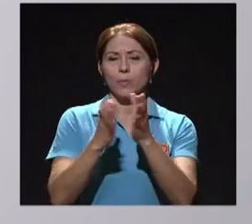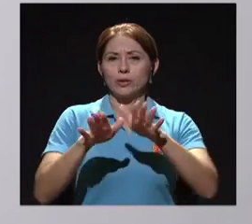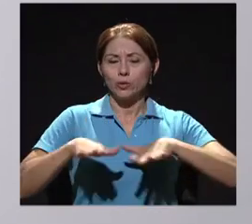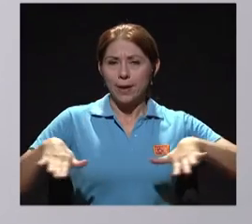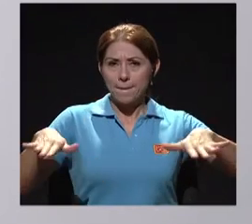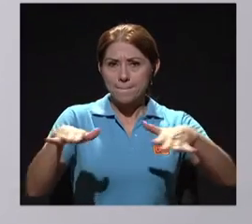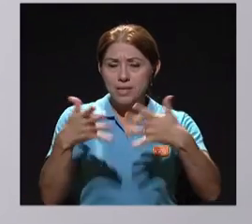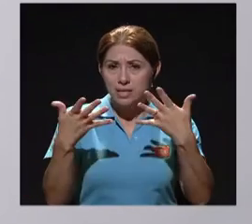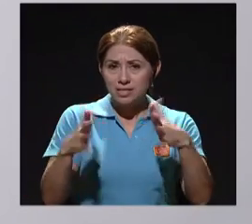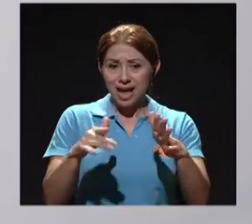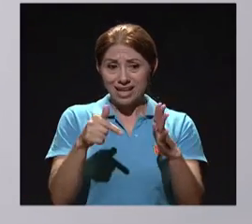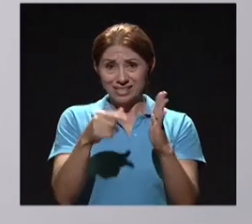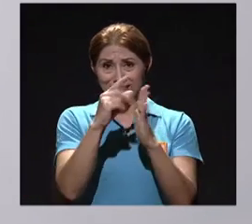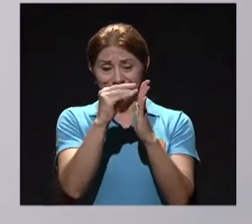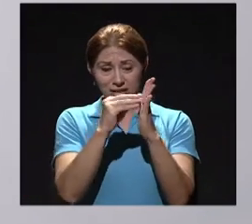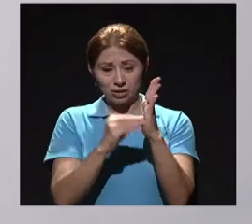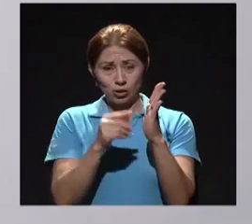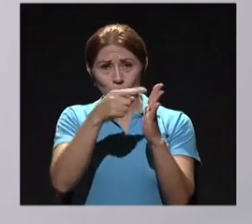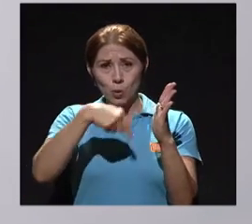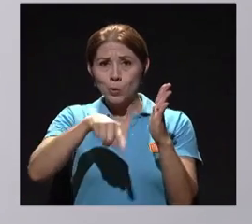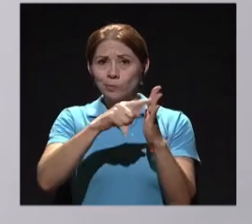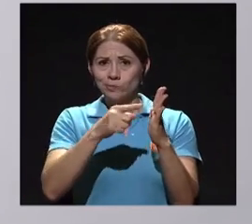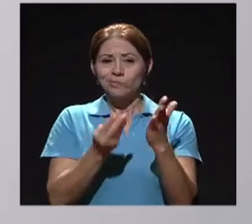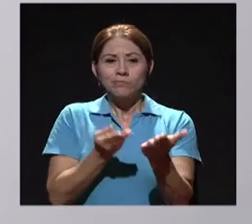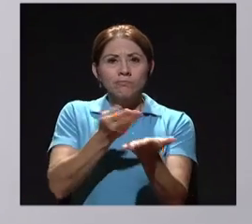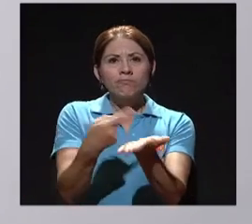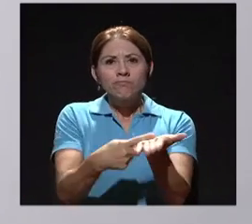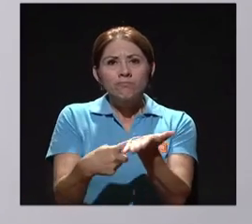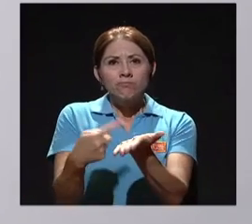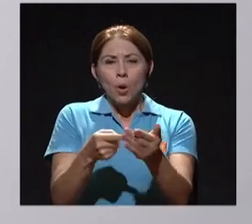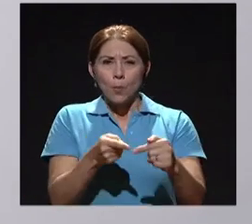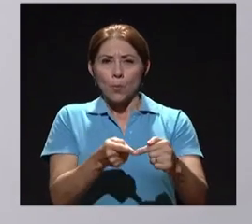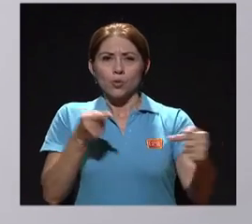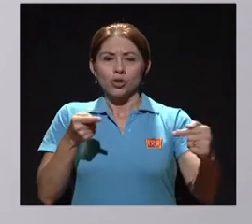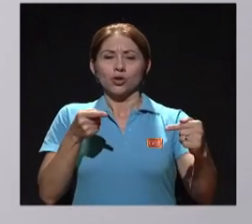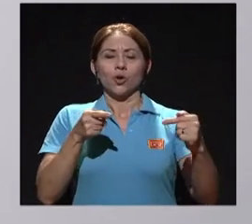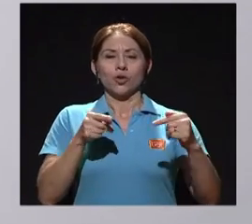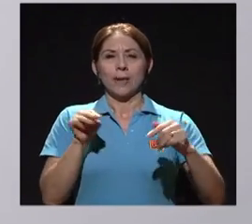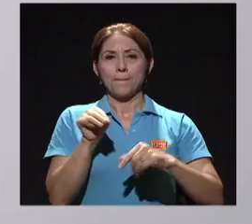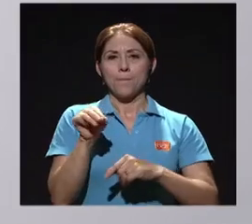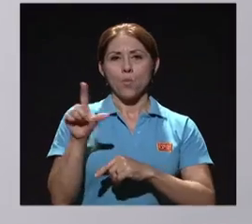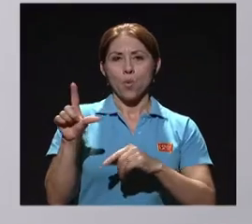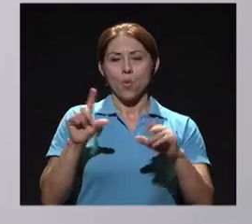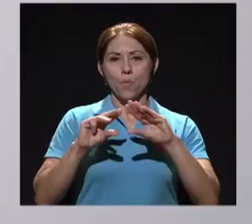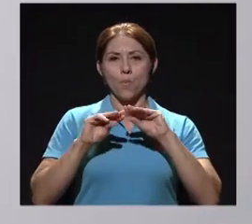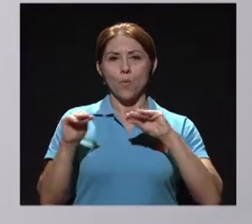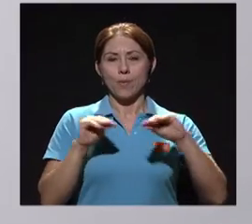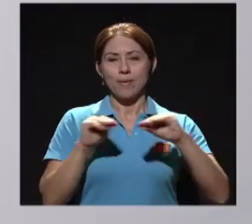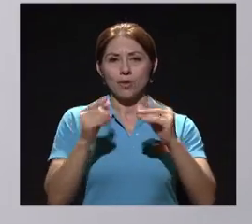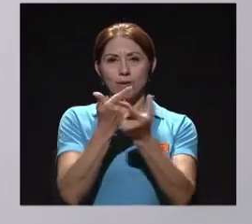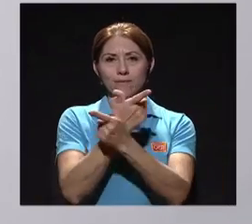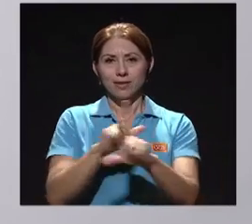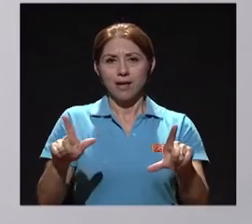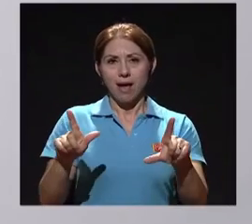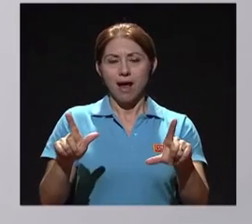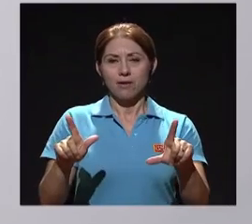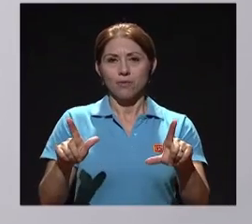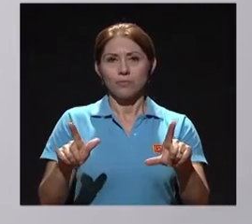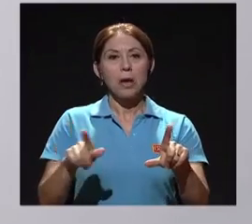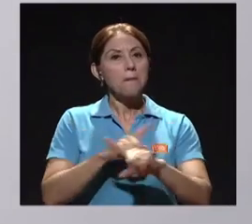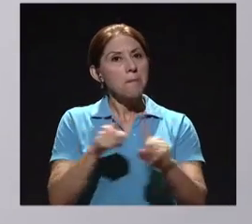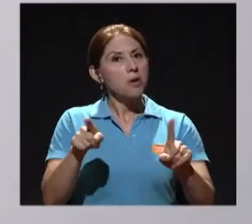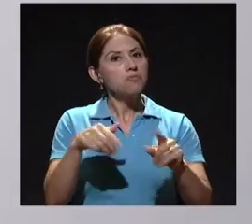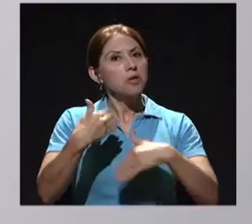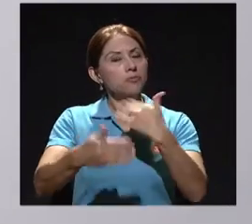sufrió la oposición del movimiento libertario este se logra dictaminar